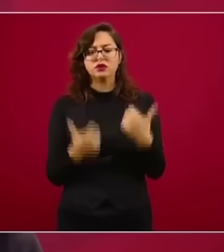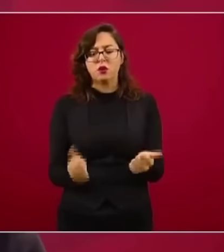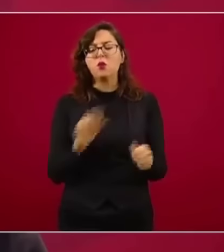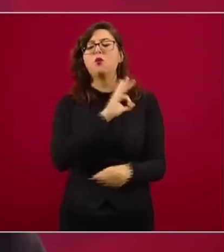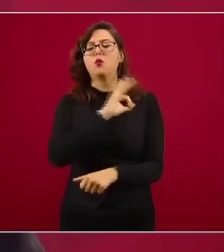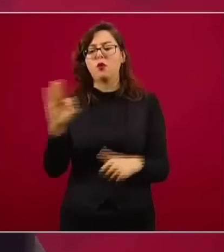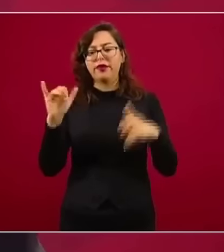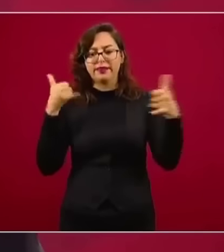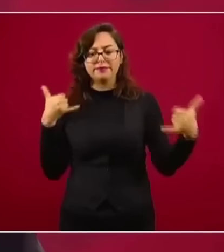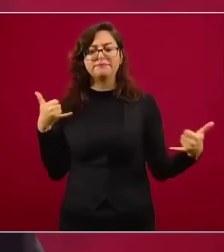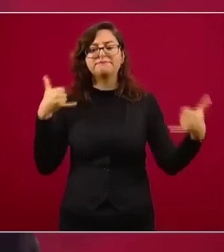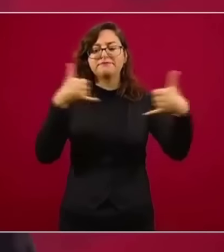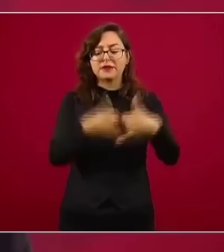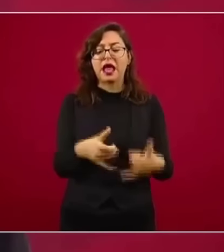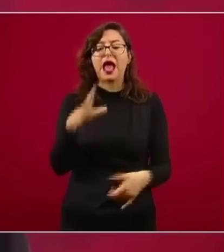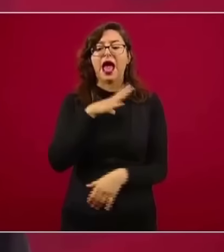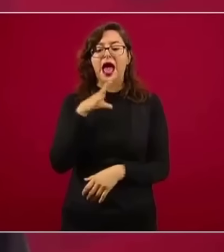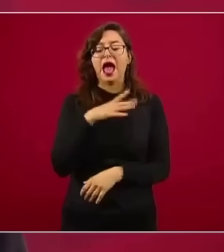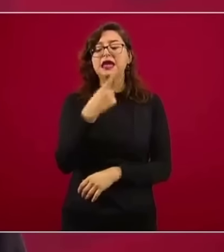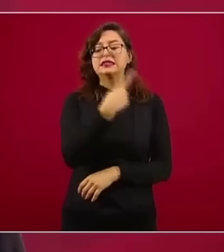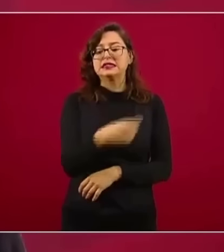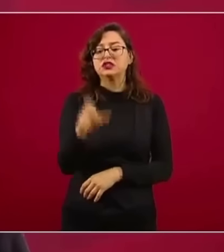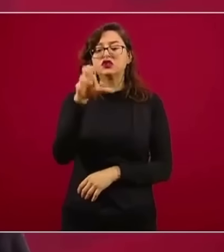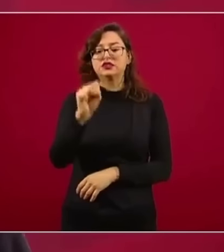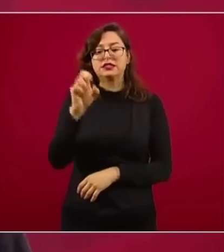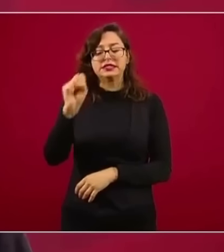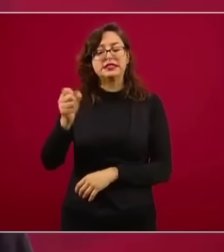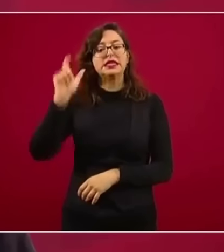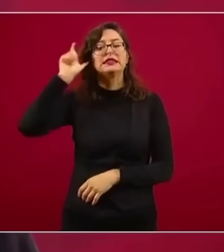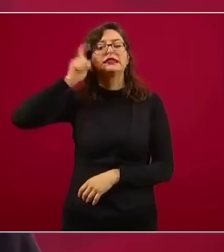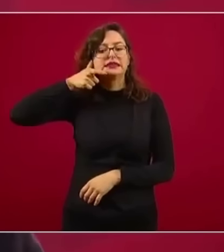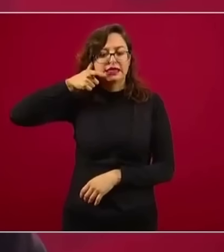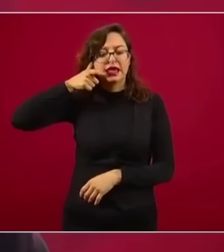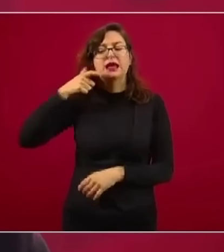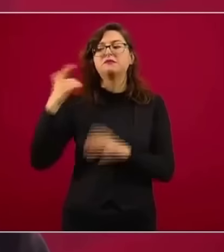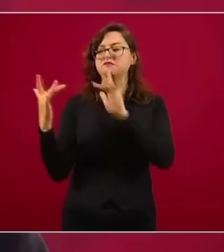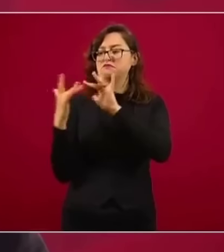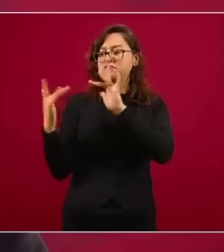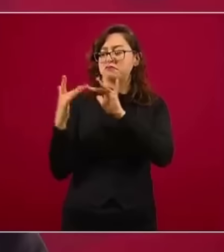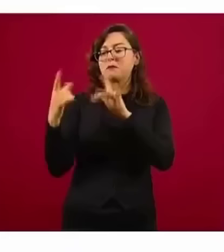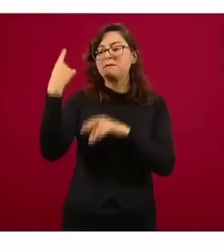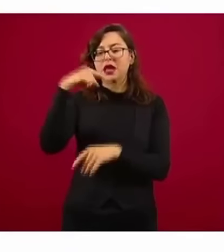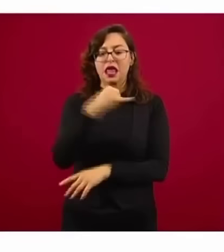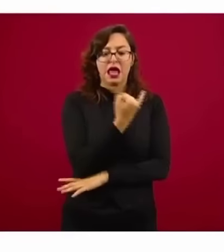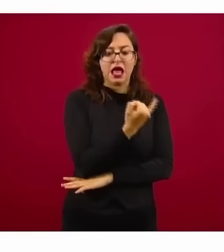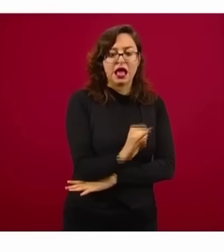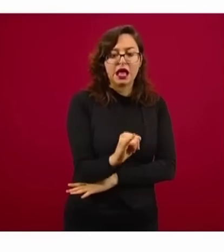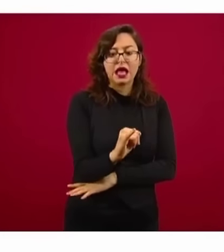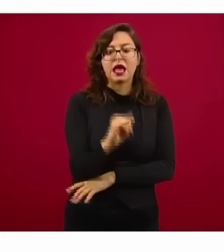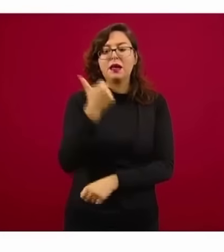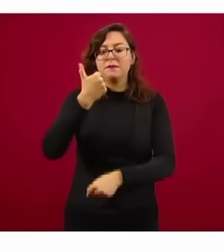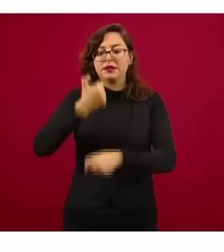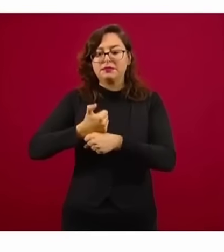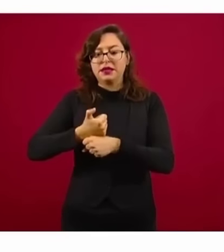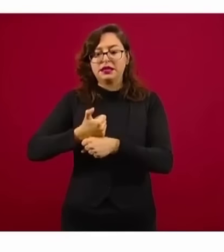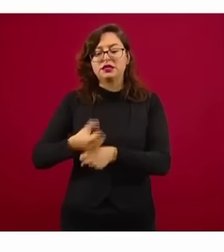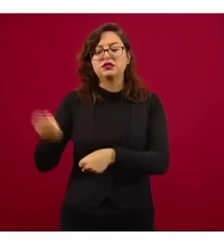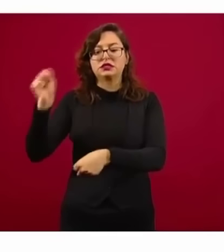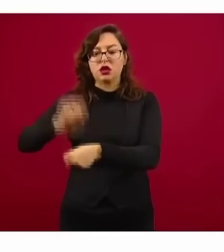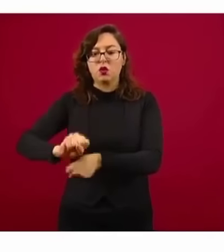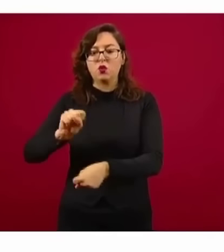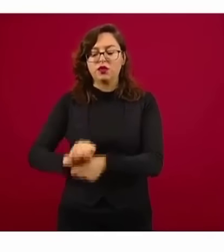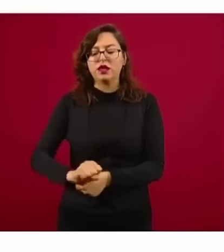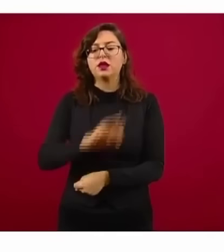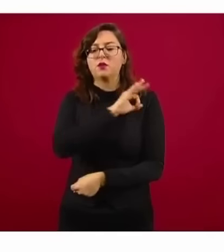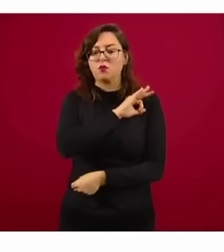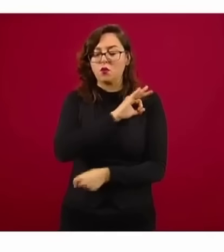hablar. Hemos puesto 160 líneas para que se pueda trabajar en preescolar, primaria y